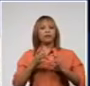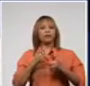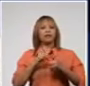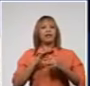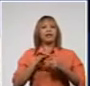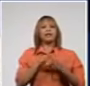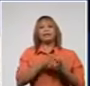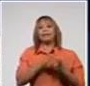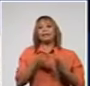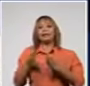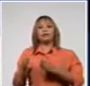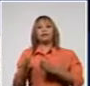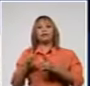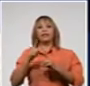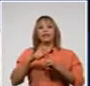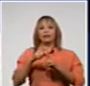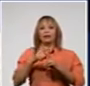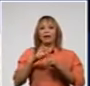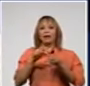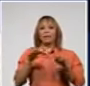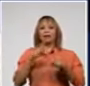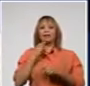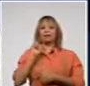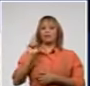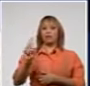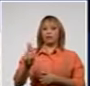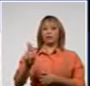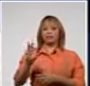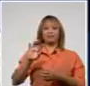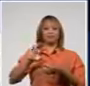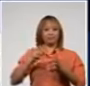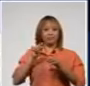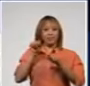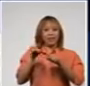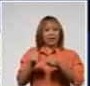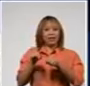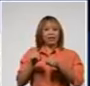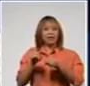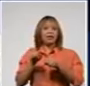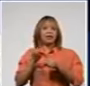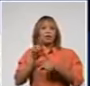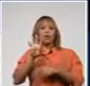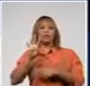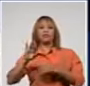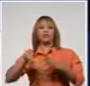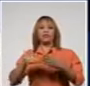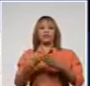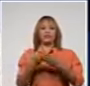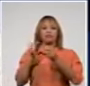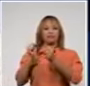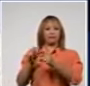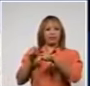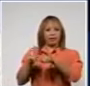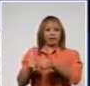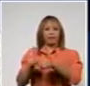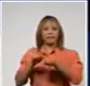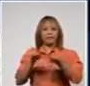terapia intensiva, en donde permaneció durante 14 días.